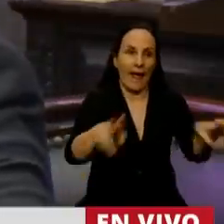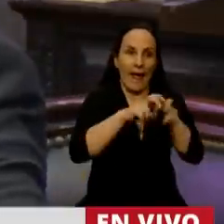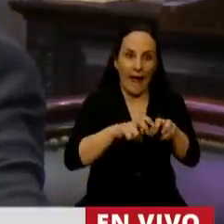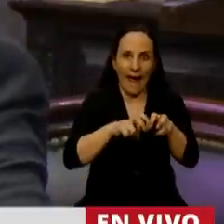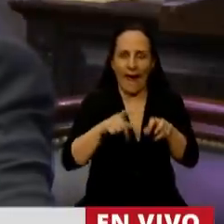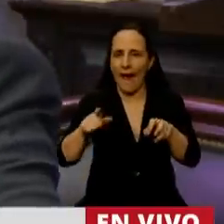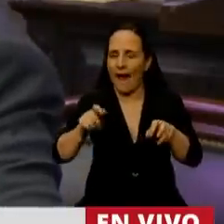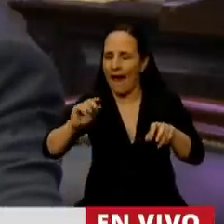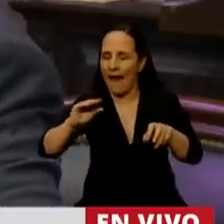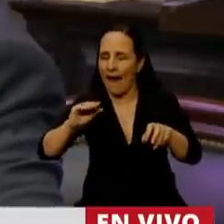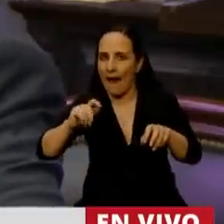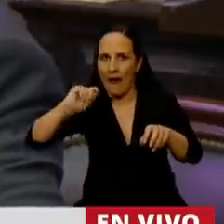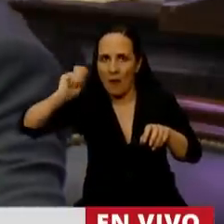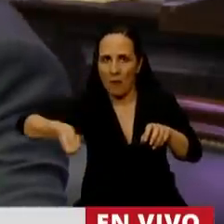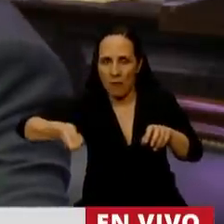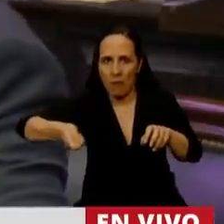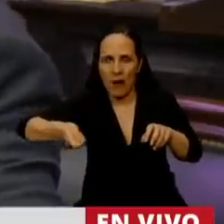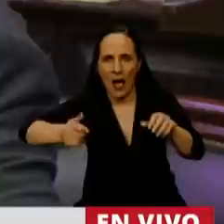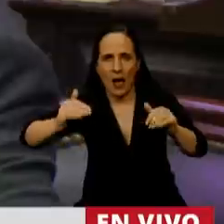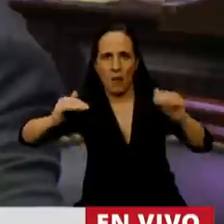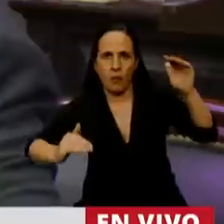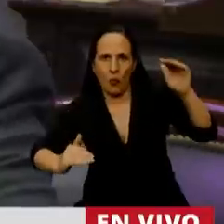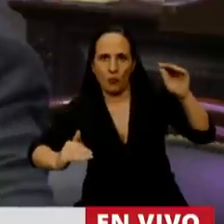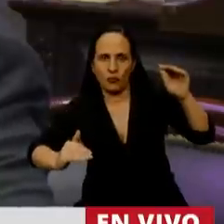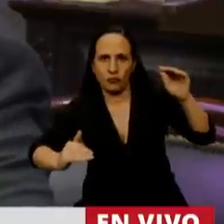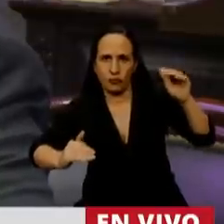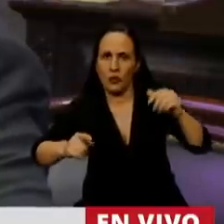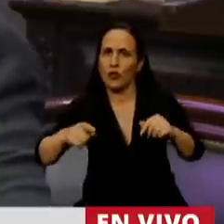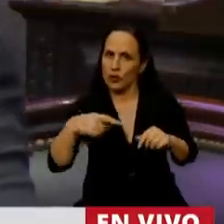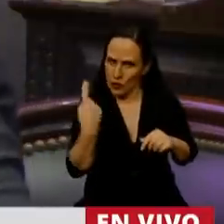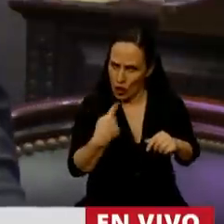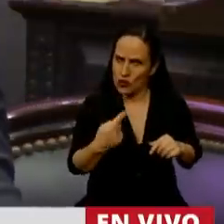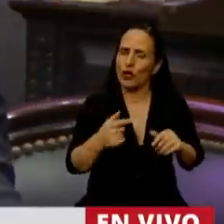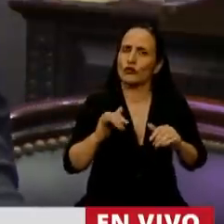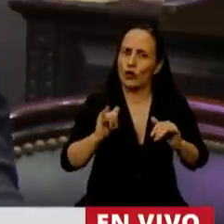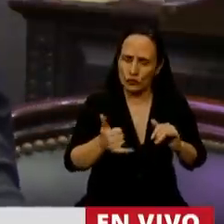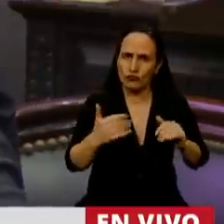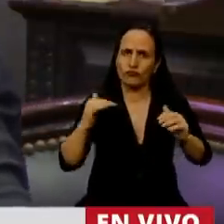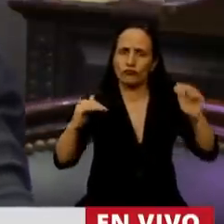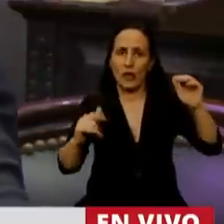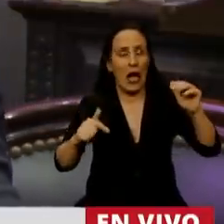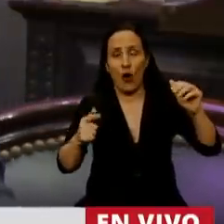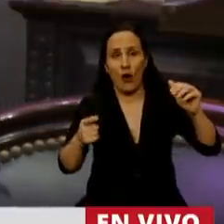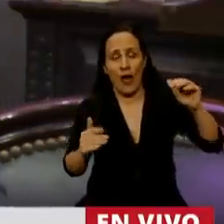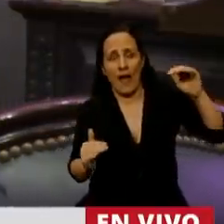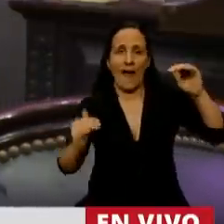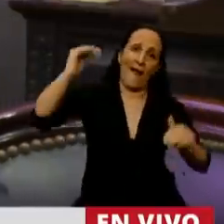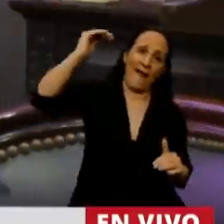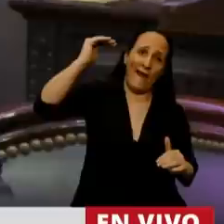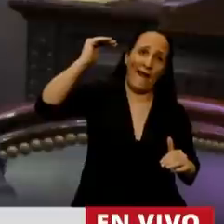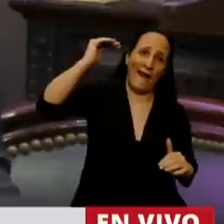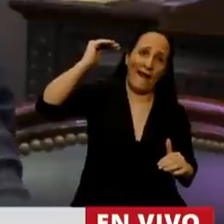déficit nosotros volvamos volvimos a dejar superávit o por lo menos equilibrio ya estamos de nuevo en el déficit en lo que quieran